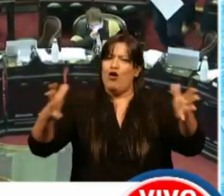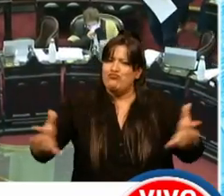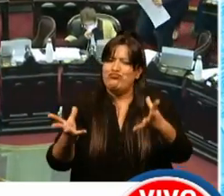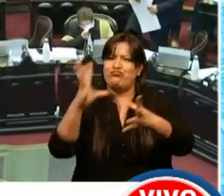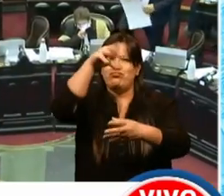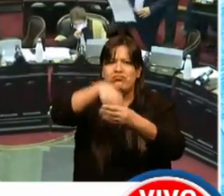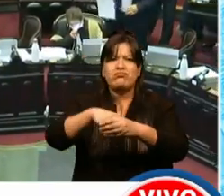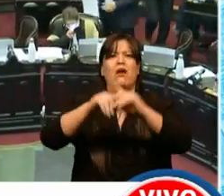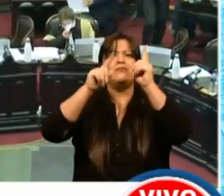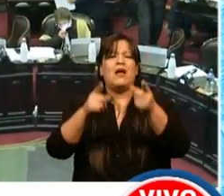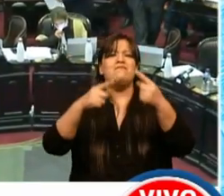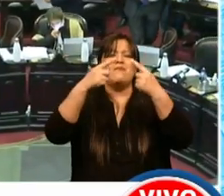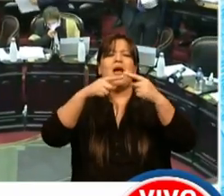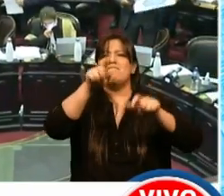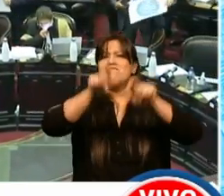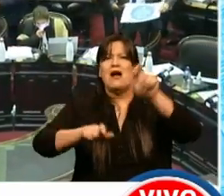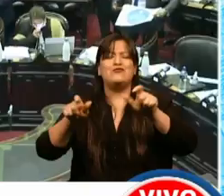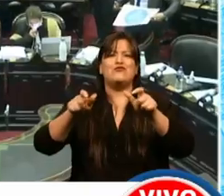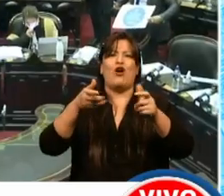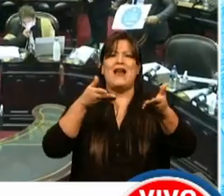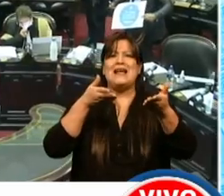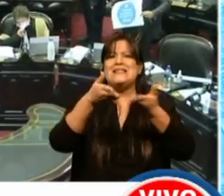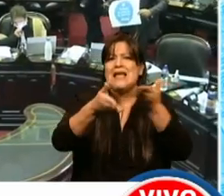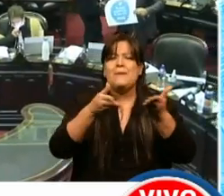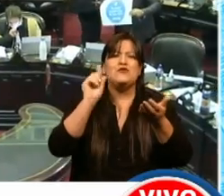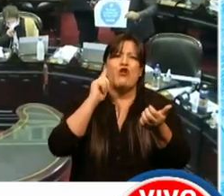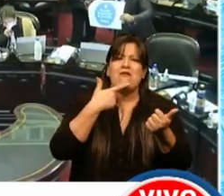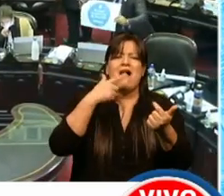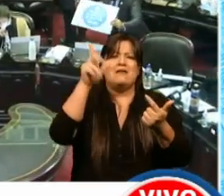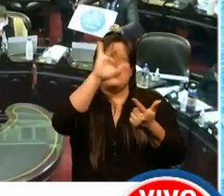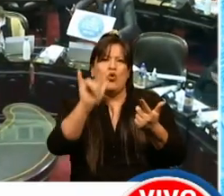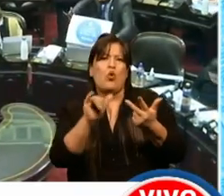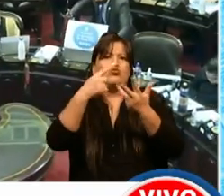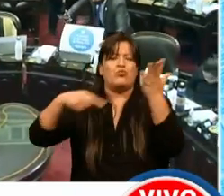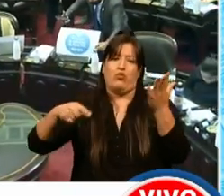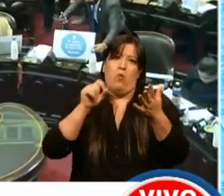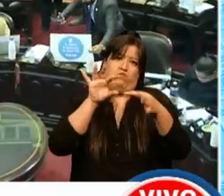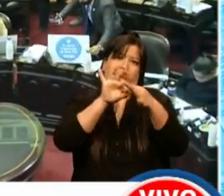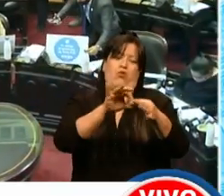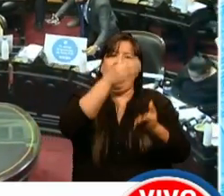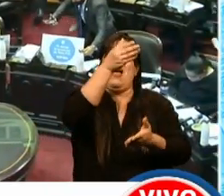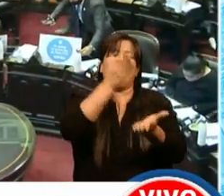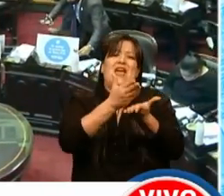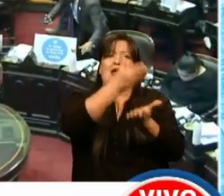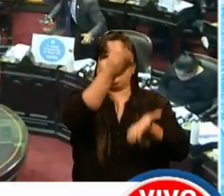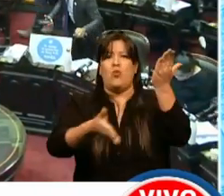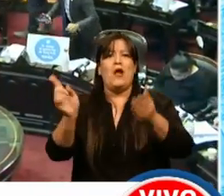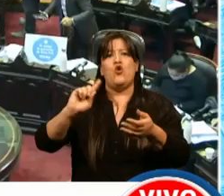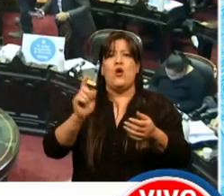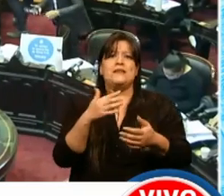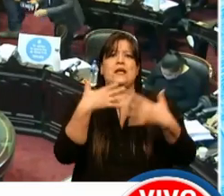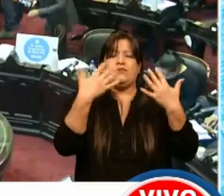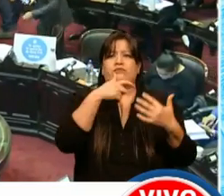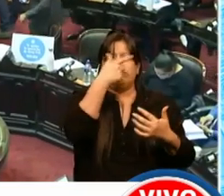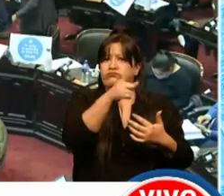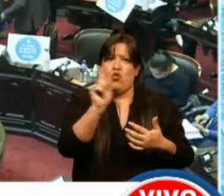con menores acceso a los servicios en mueble de los derechos humanos porque esa no es un grupo tener un dar el factor